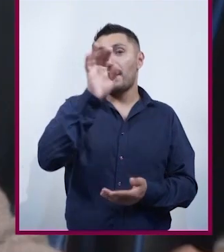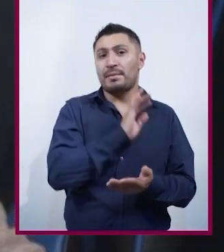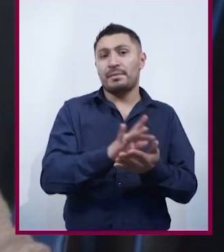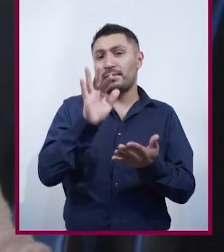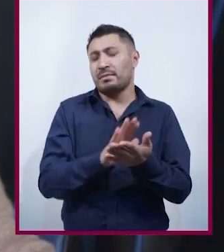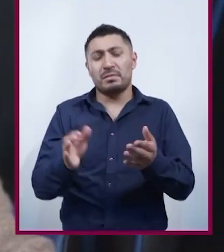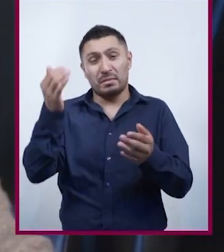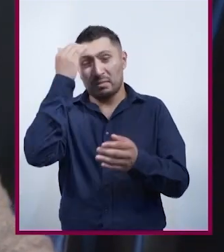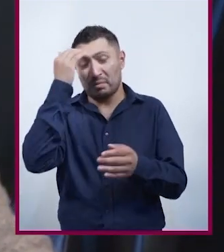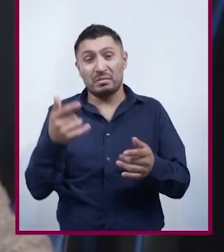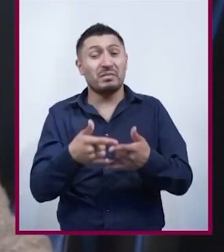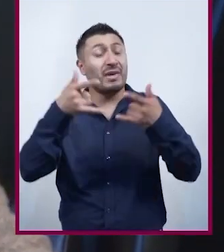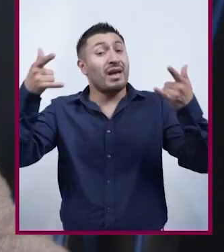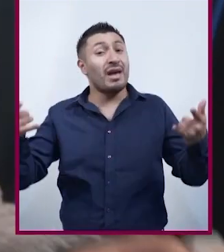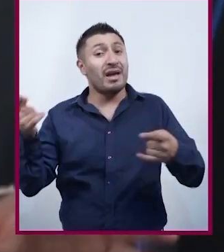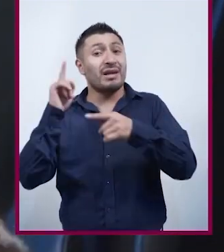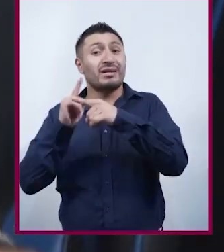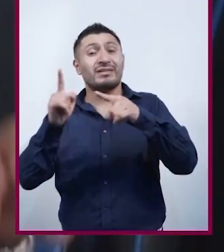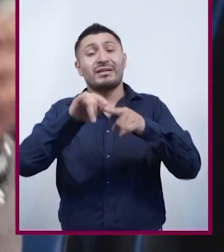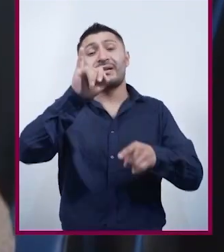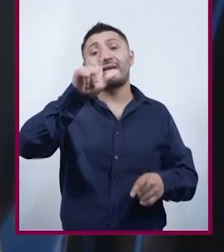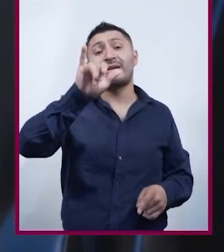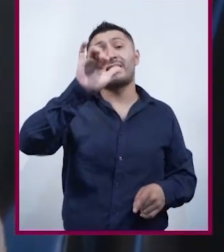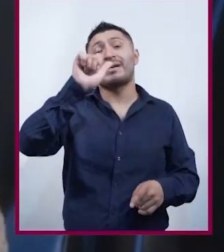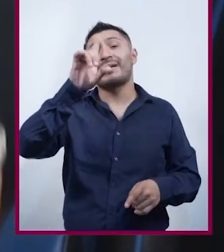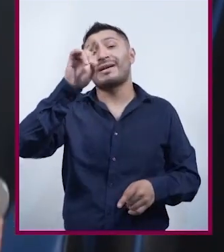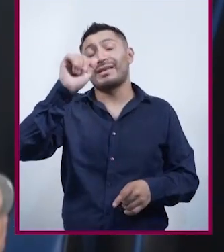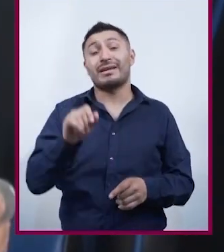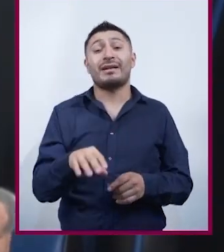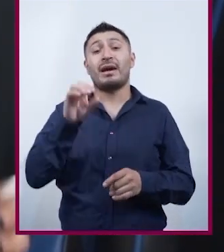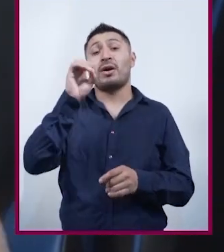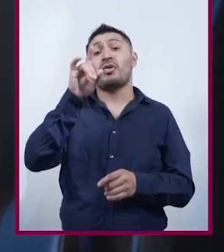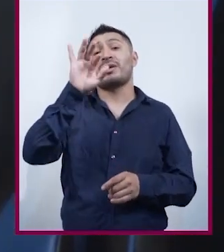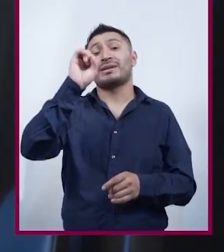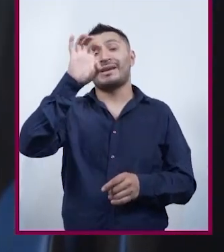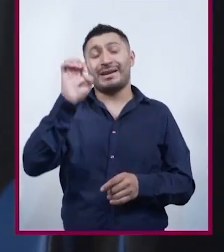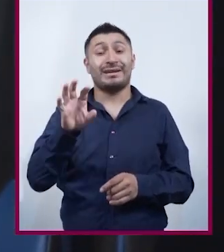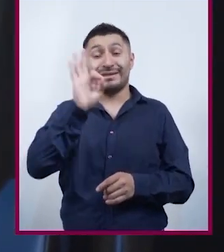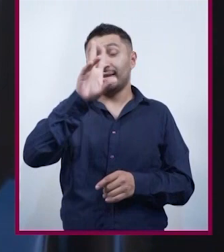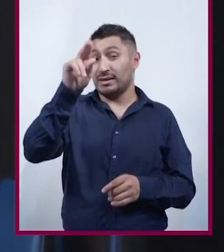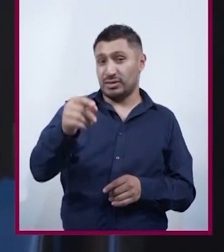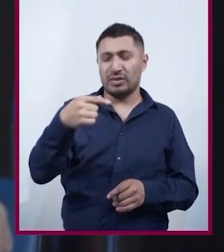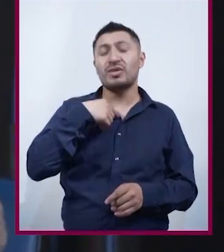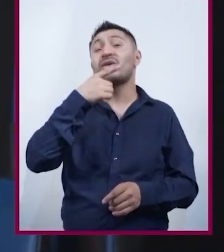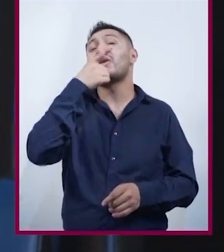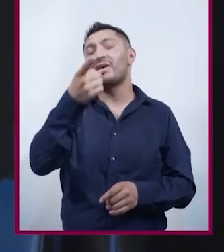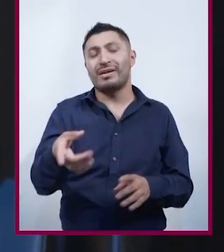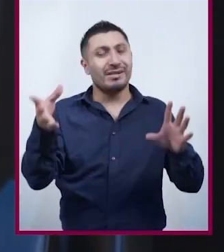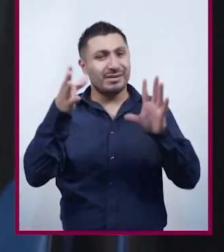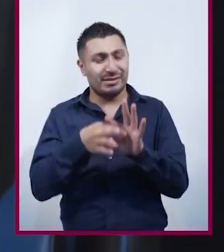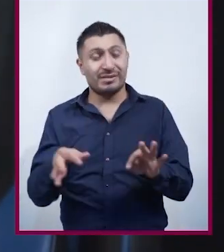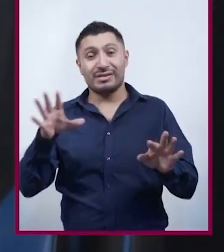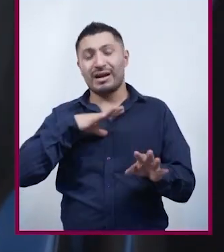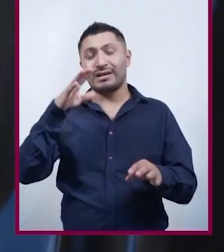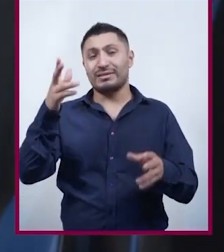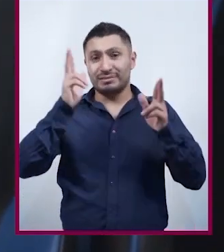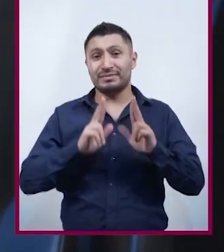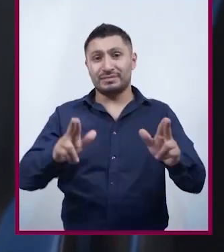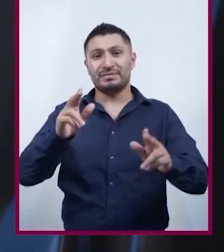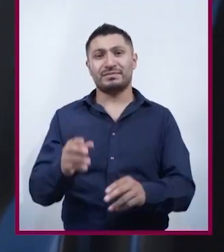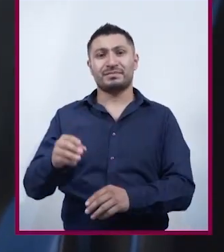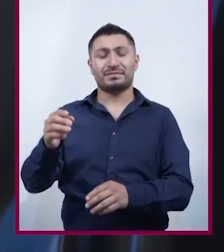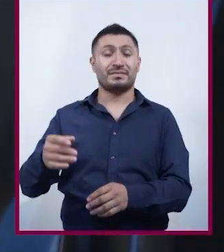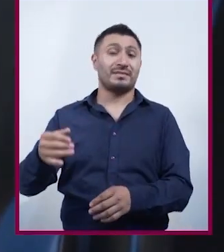¿Alguna vez has leído o escuchado sobre las historias de la Ilíada y la Odisea? Si no es así, déjame contarte que entre todos los héroes de